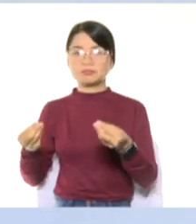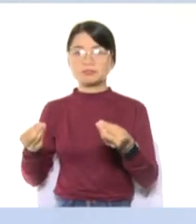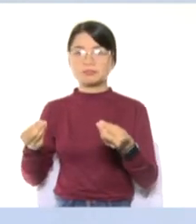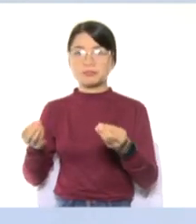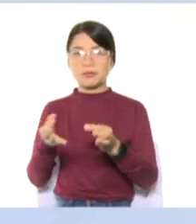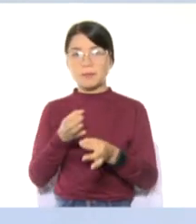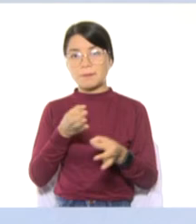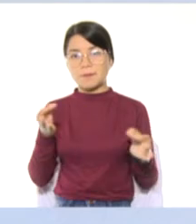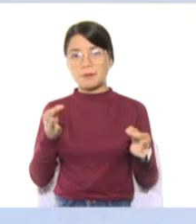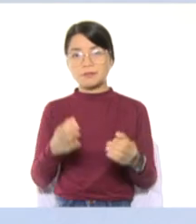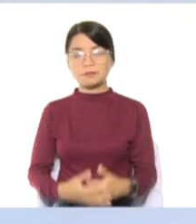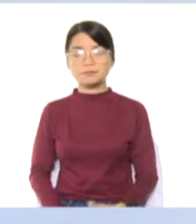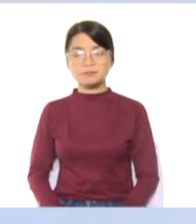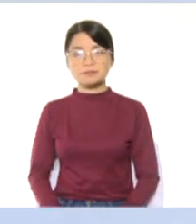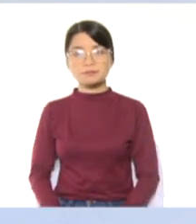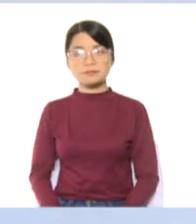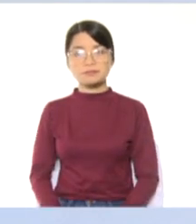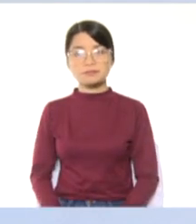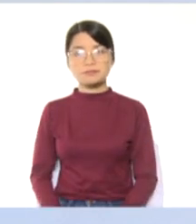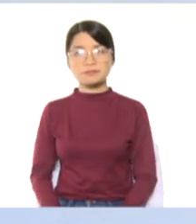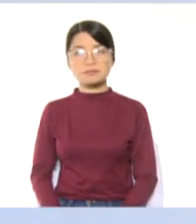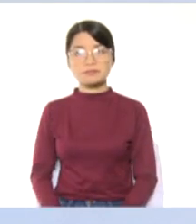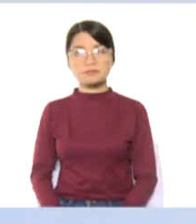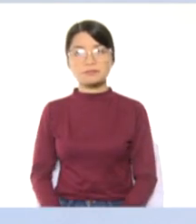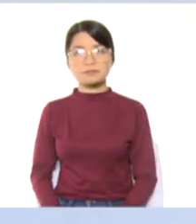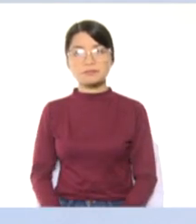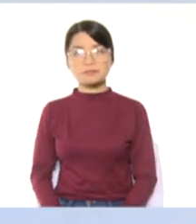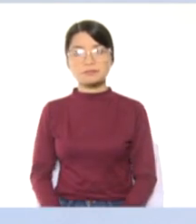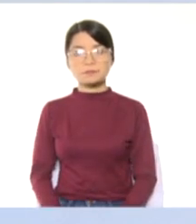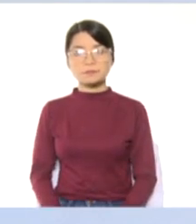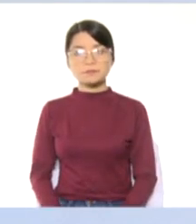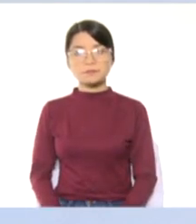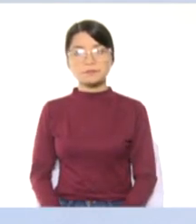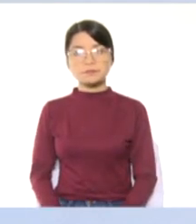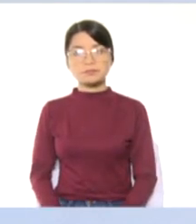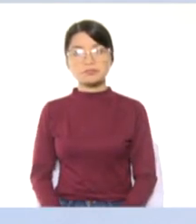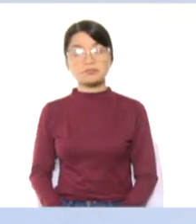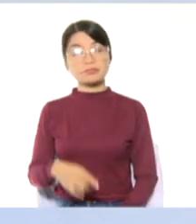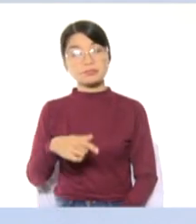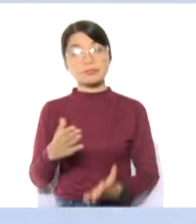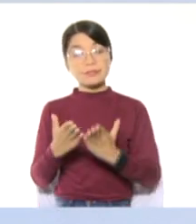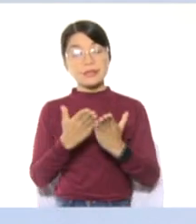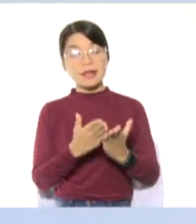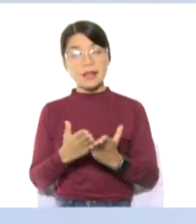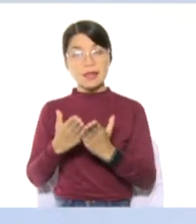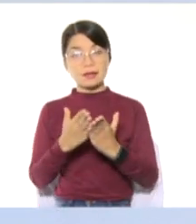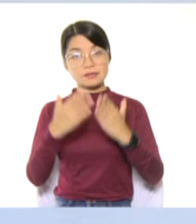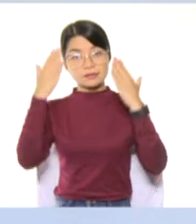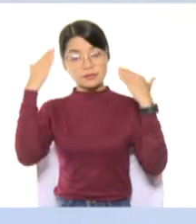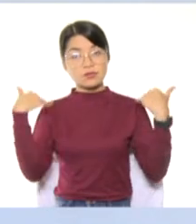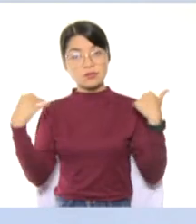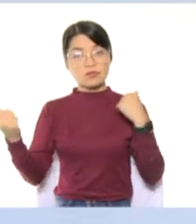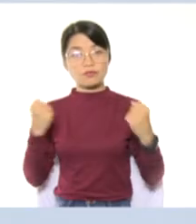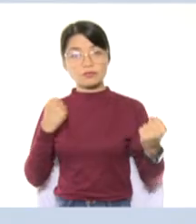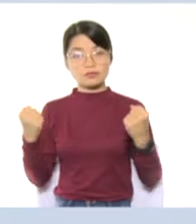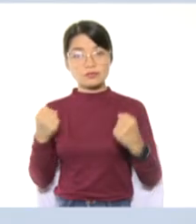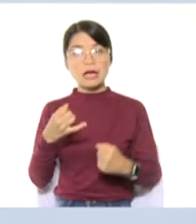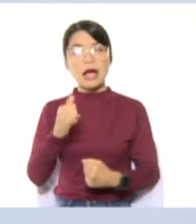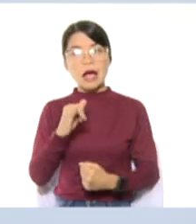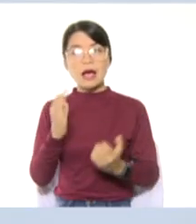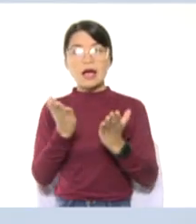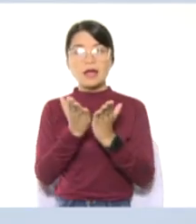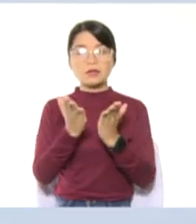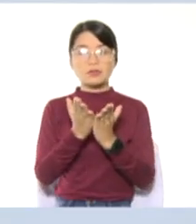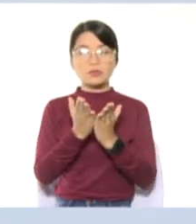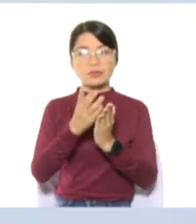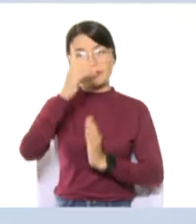Qué bueno, mi profe. Sin embargo, mi profe, fíjate que tenemos en las clases de educación física estudiantes, por ejemplo, con